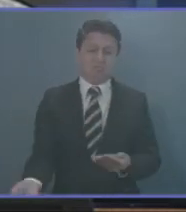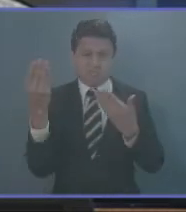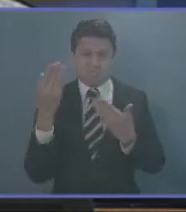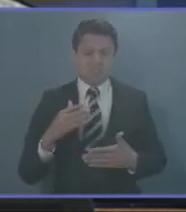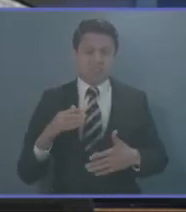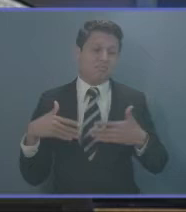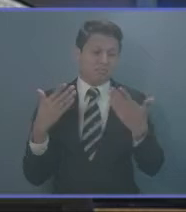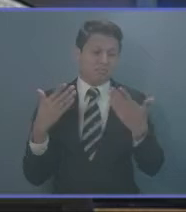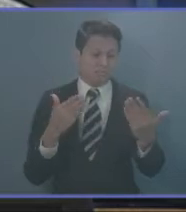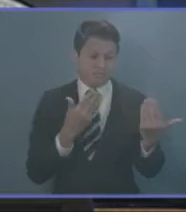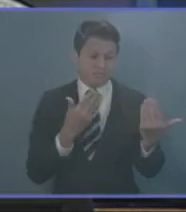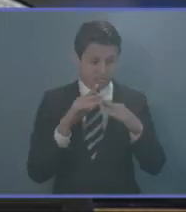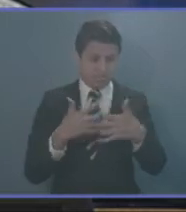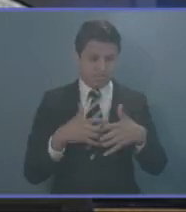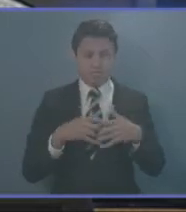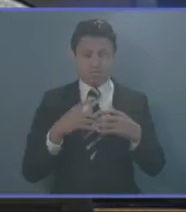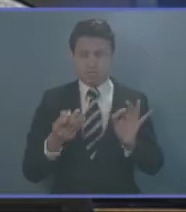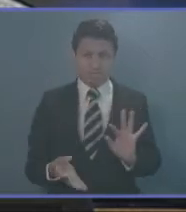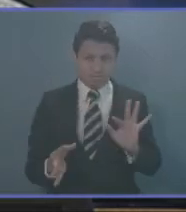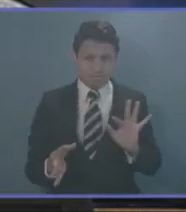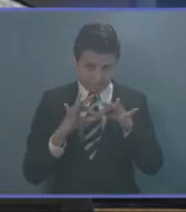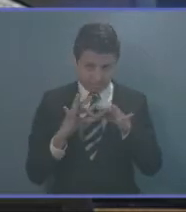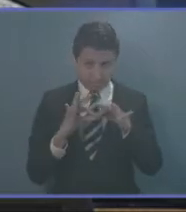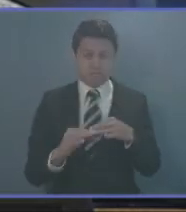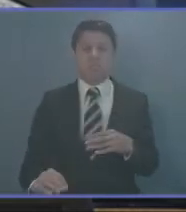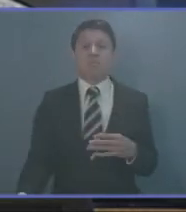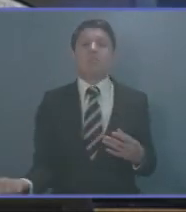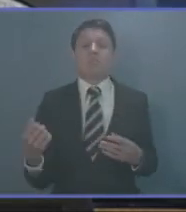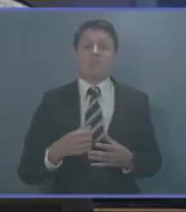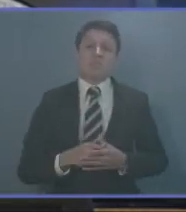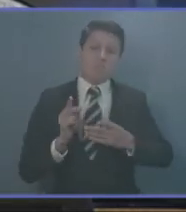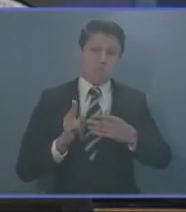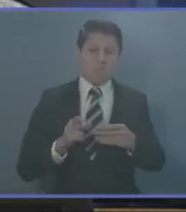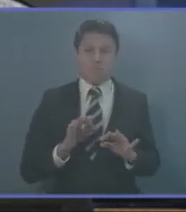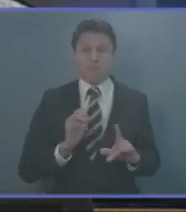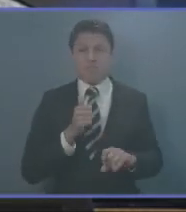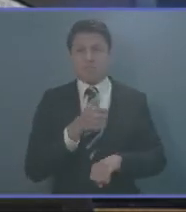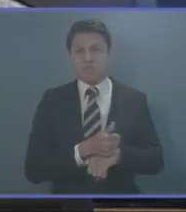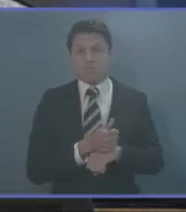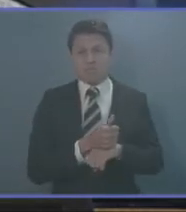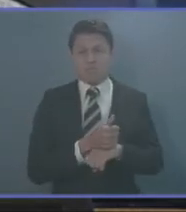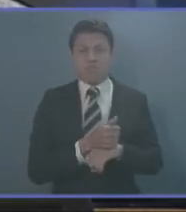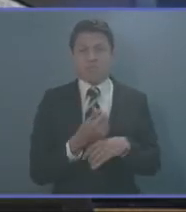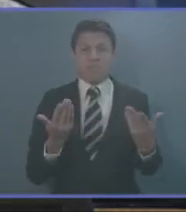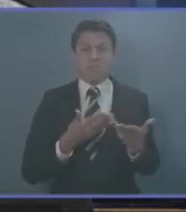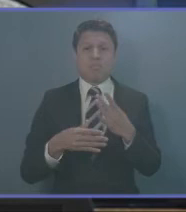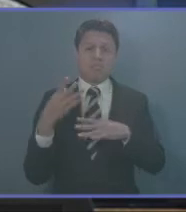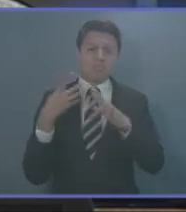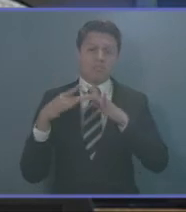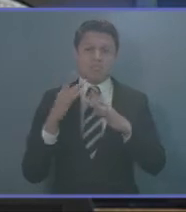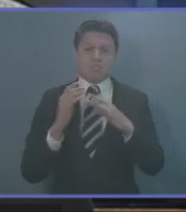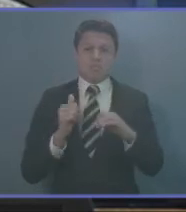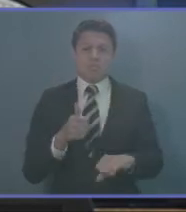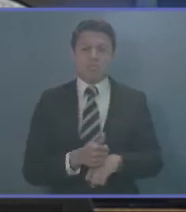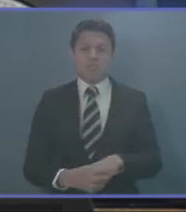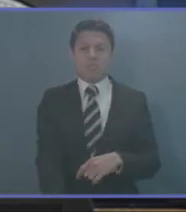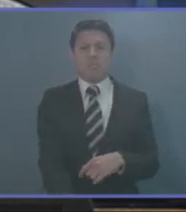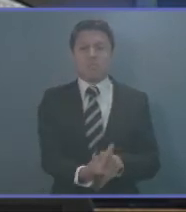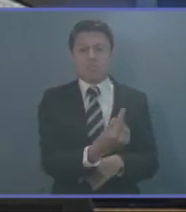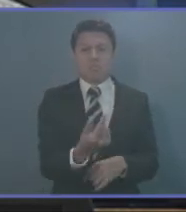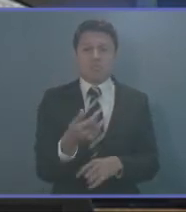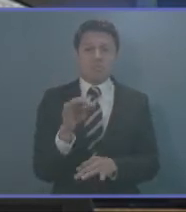ni las generadas entre empresas o sociedades afiliadas o relacionadas. Asimismo, se establece como hecho generador el arrendamiento de bienes inmuebles